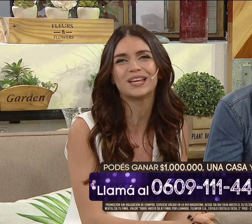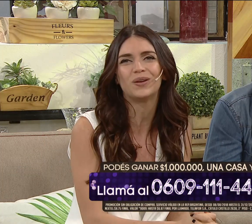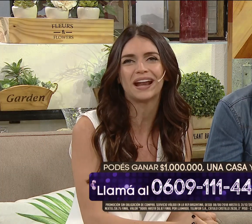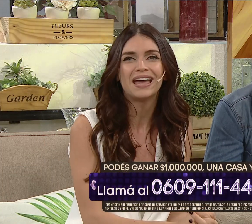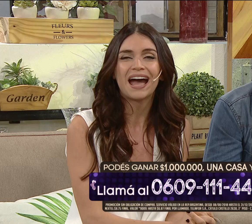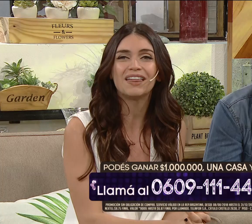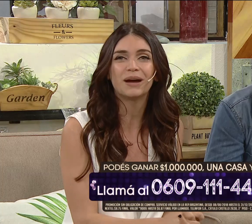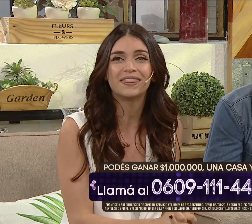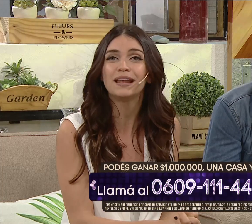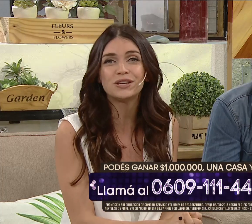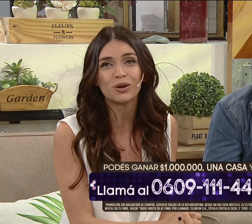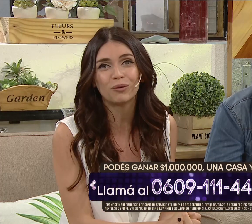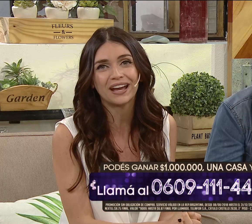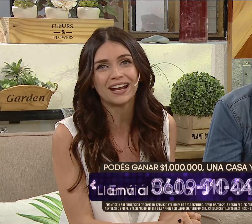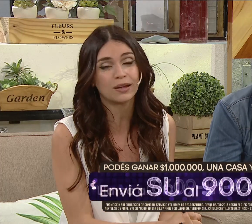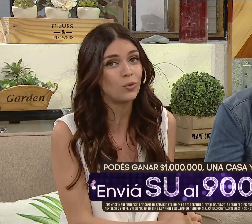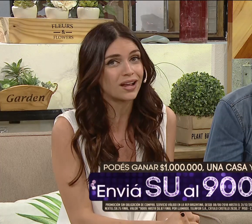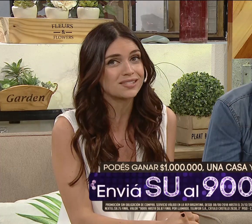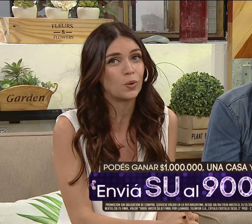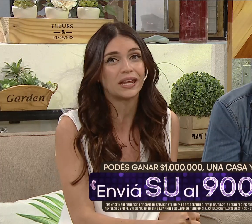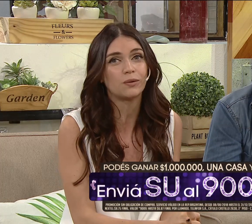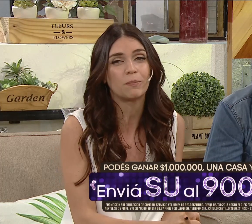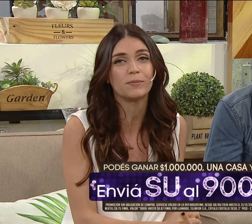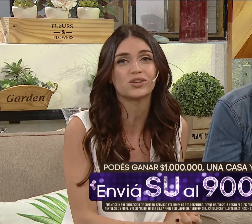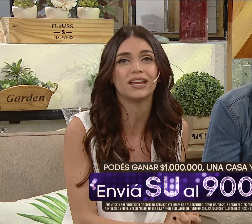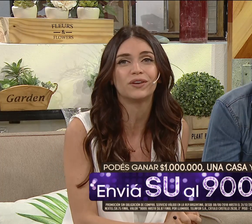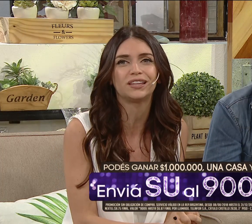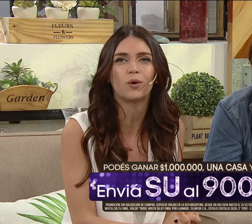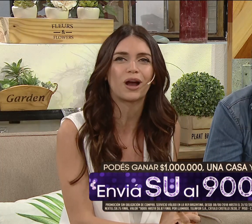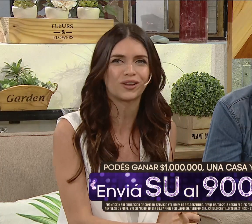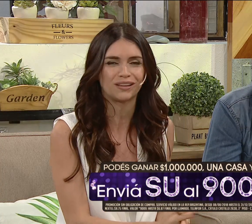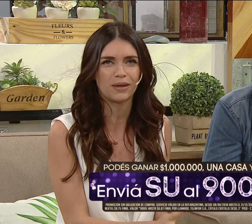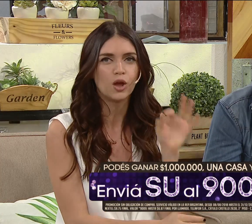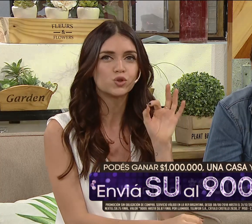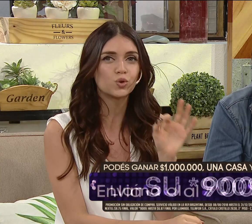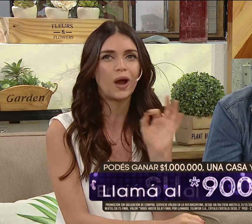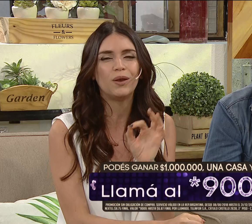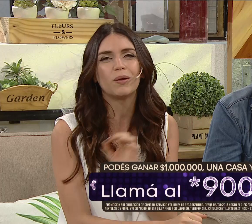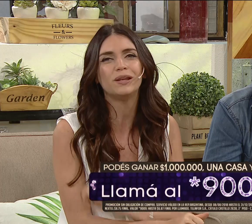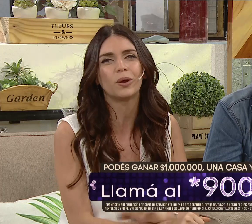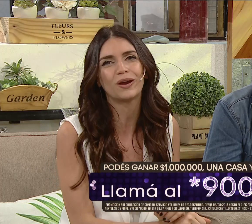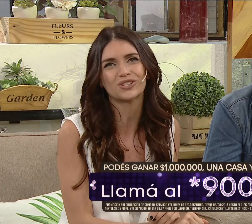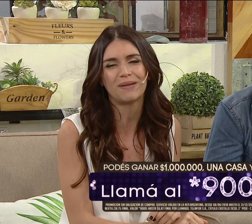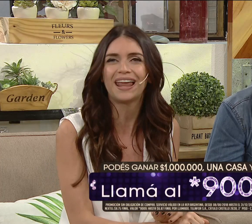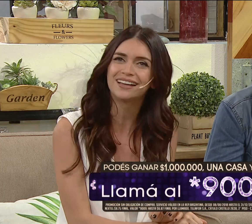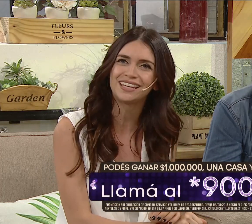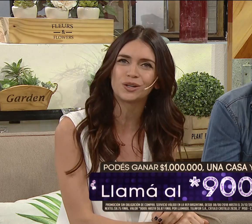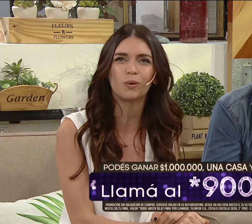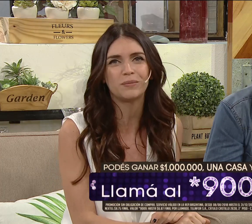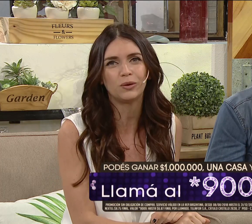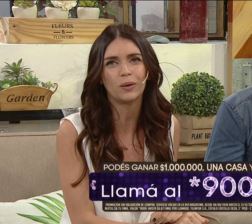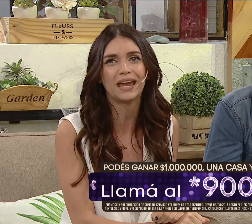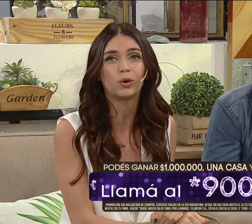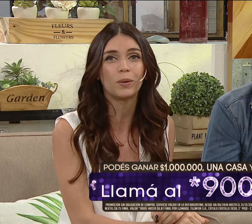cualquier celular. Además del millón podés ganarte una casa o increíbles premios en efectivo. Acordate, envía su al 9009 o llama al